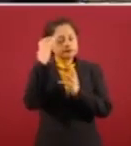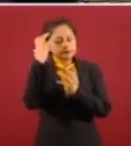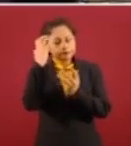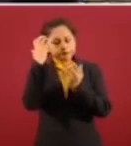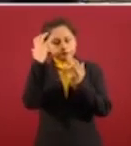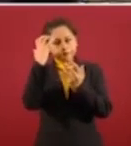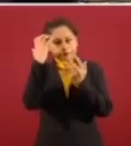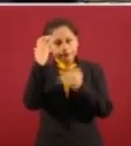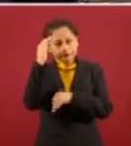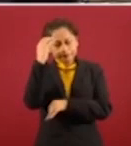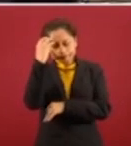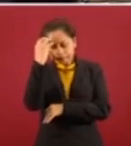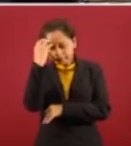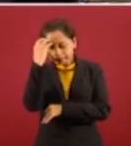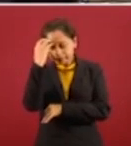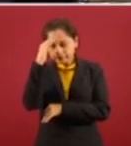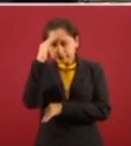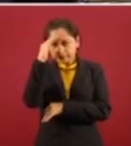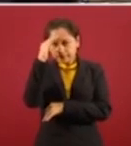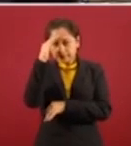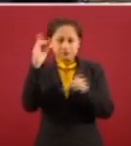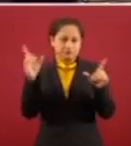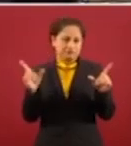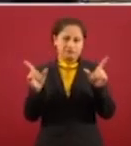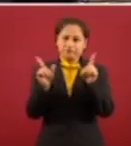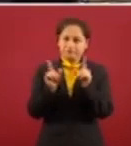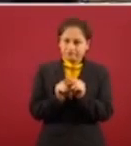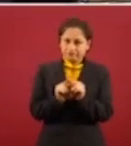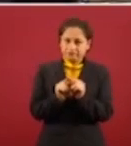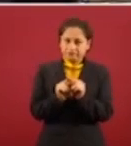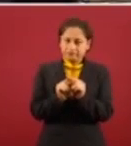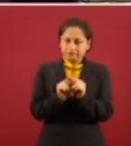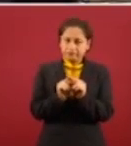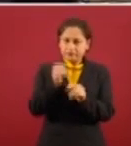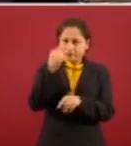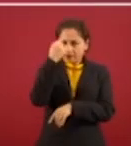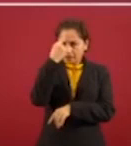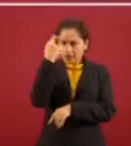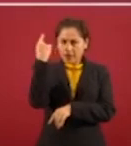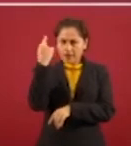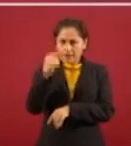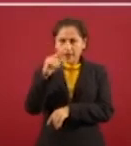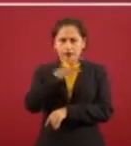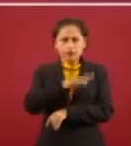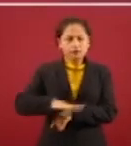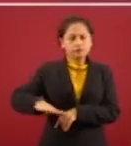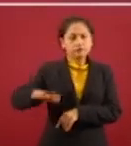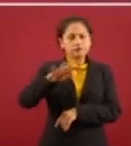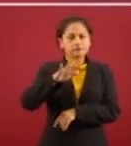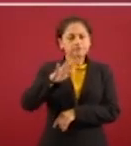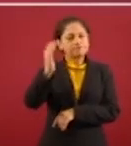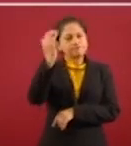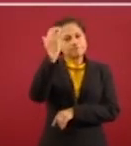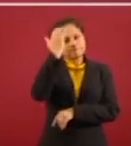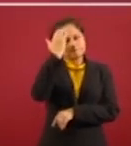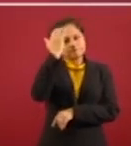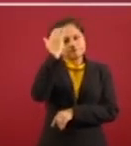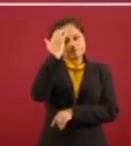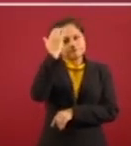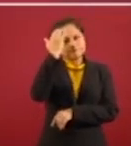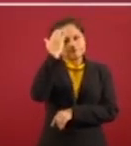el gobierno federal avala el lanzamiento de una operación hemisférica en contra del narcotráfico emprendida por eeuu